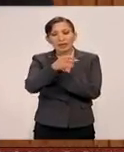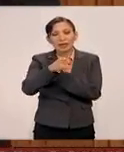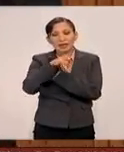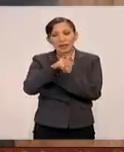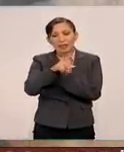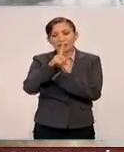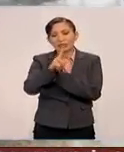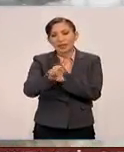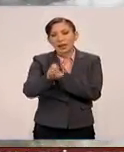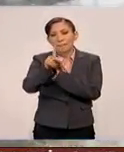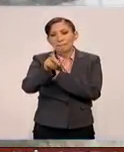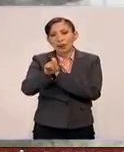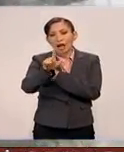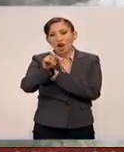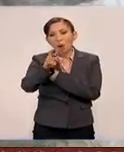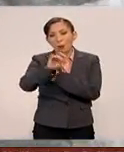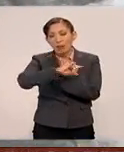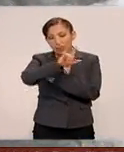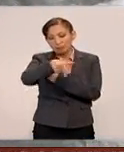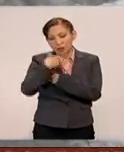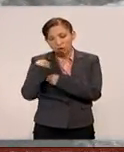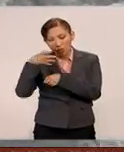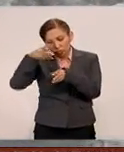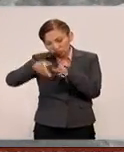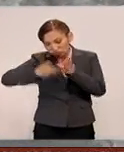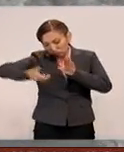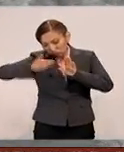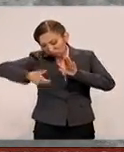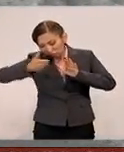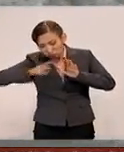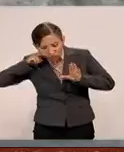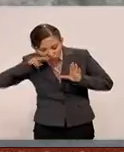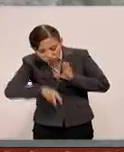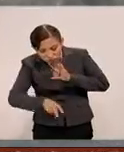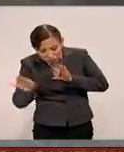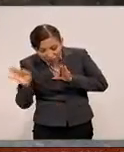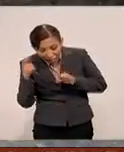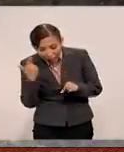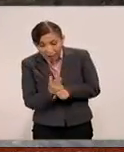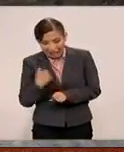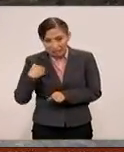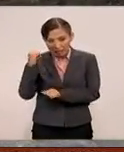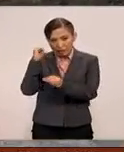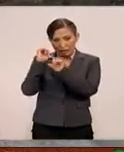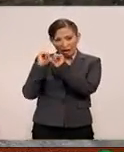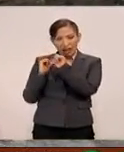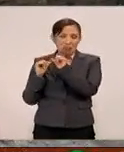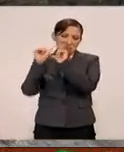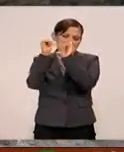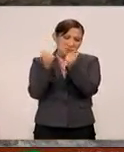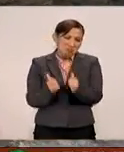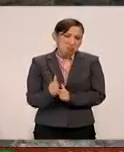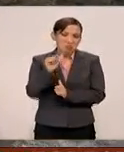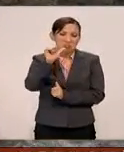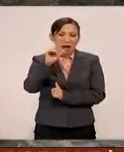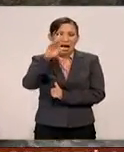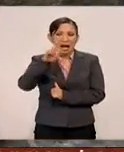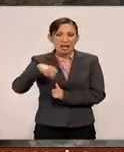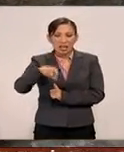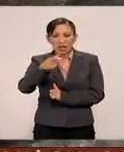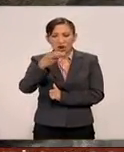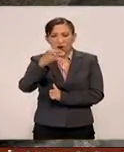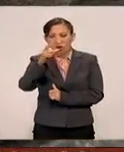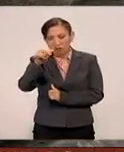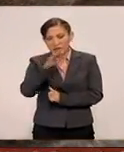Palomares. Esto lo sabremos una vez que hagamos la excavación, ¿verdad? Porque nosotros en la arqueología vamos identificando, pero